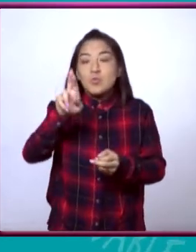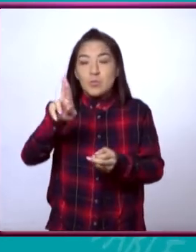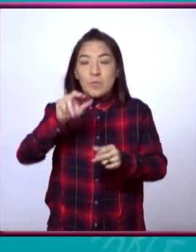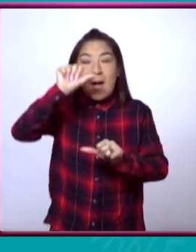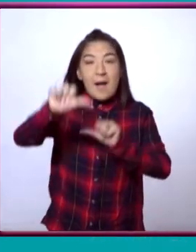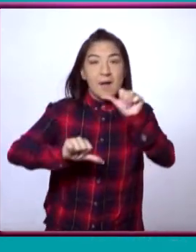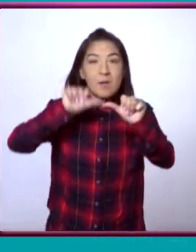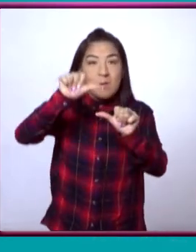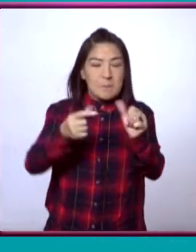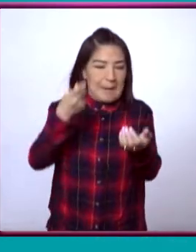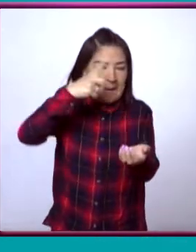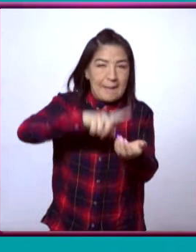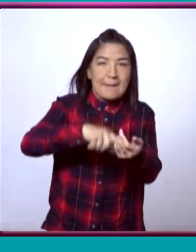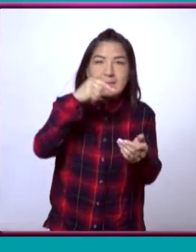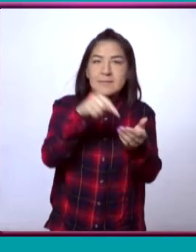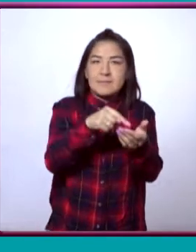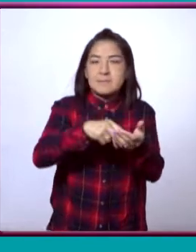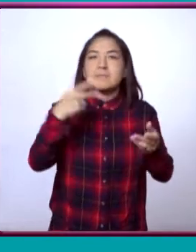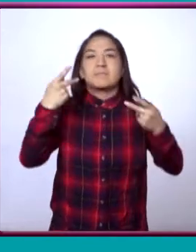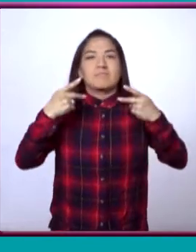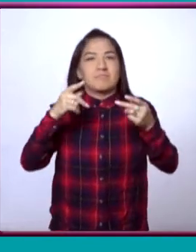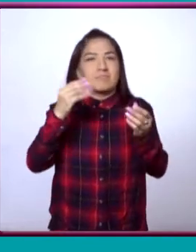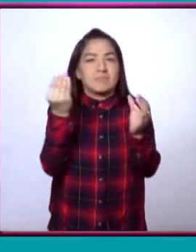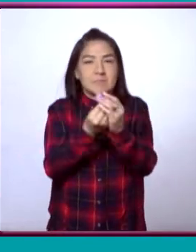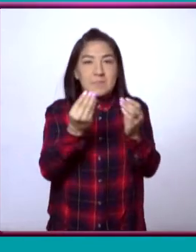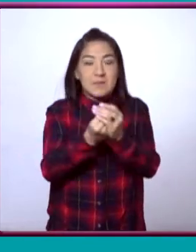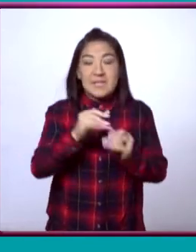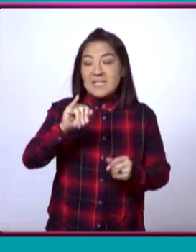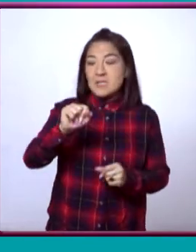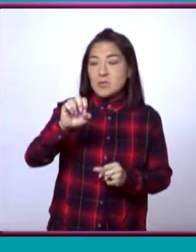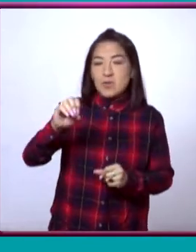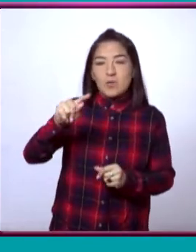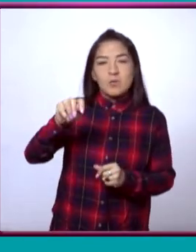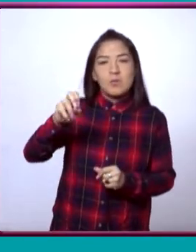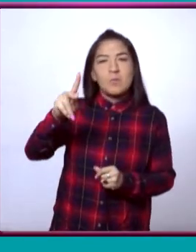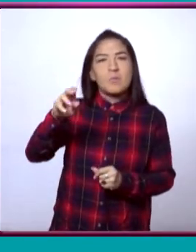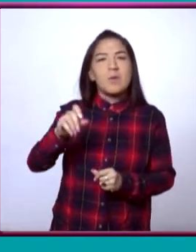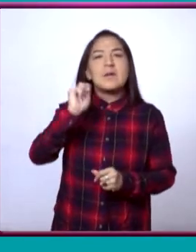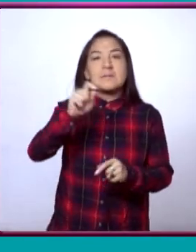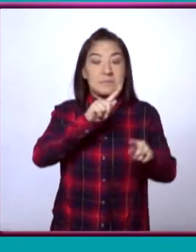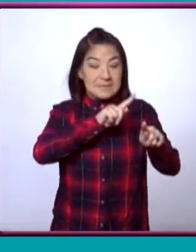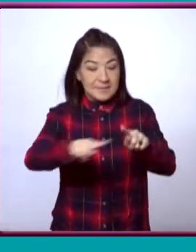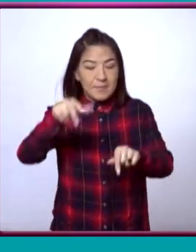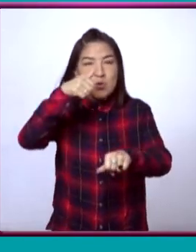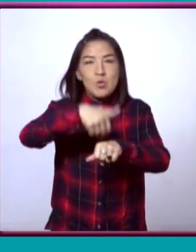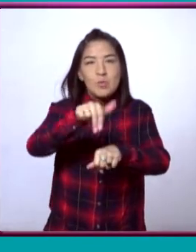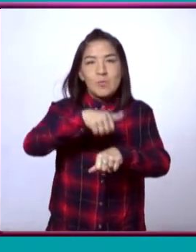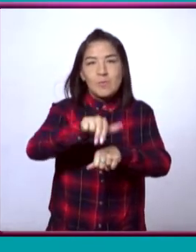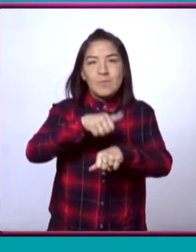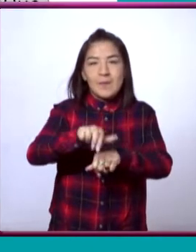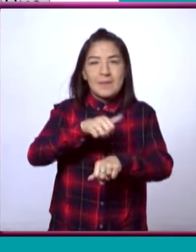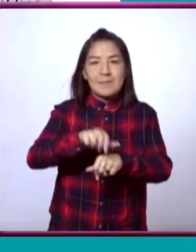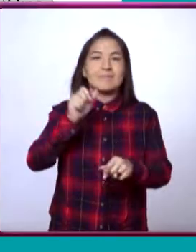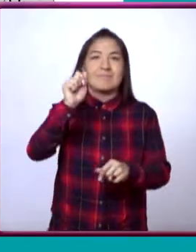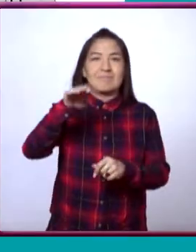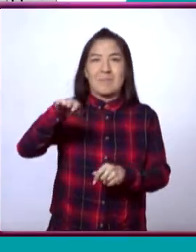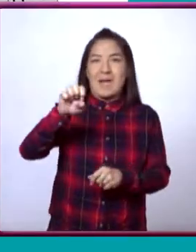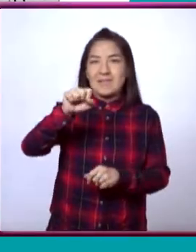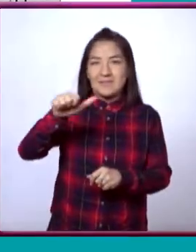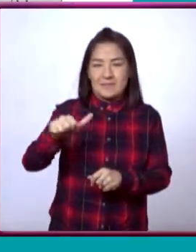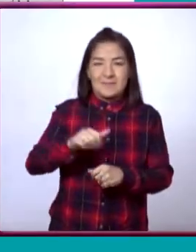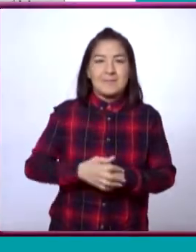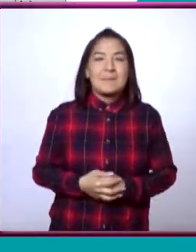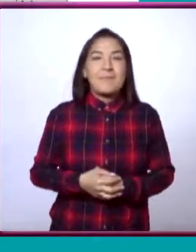en el núcleo. Por lo tanto, un isótopo es un átomo con diferente número de masa atómica. También